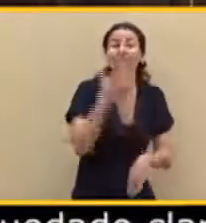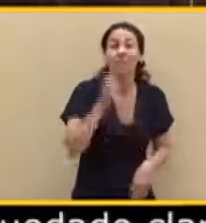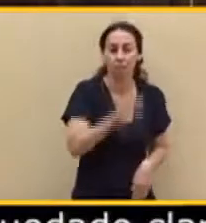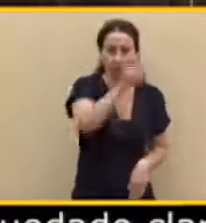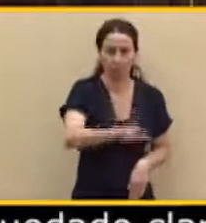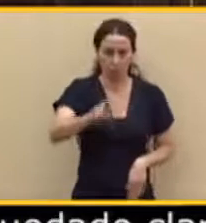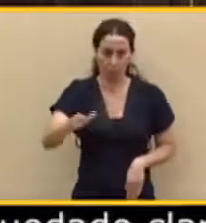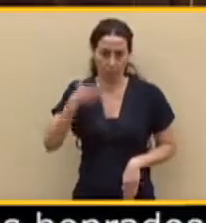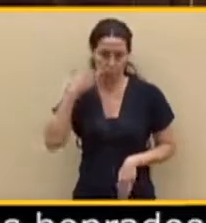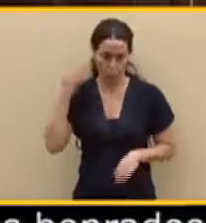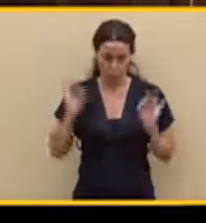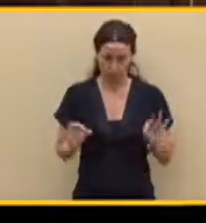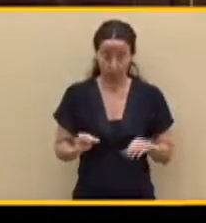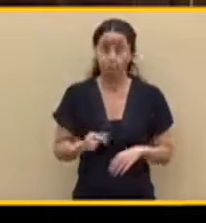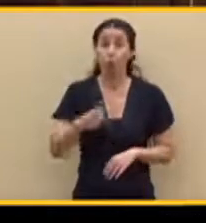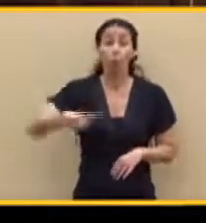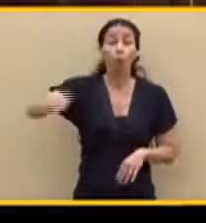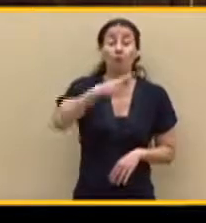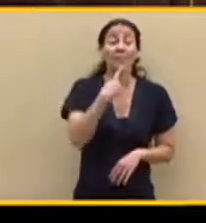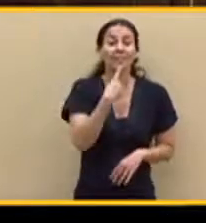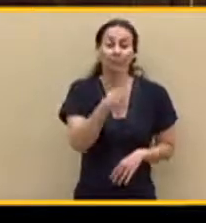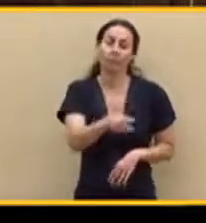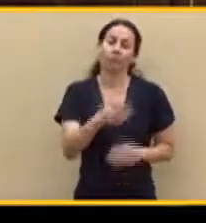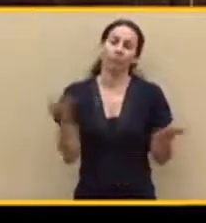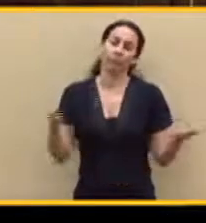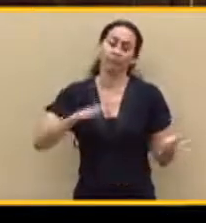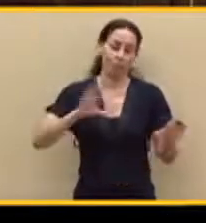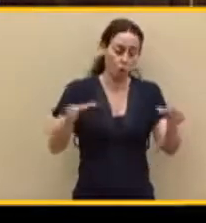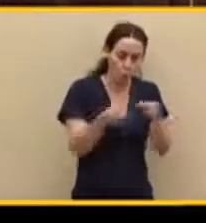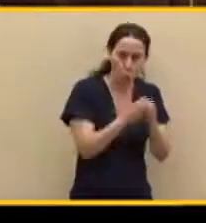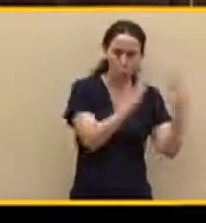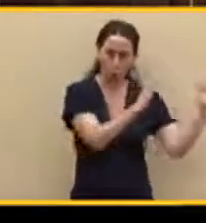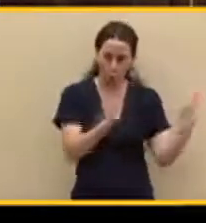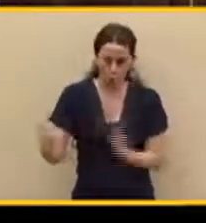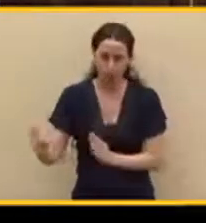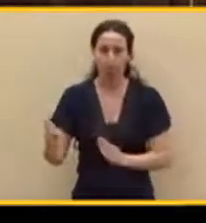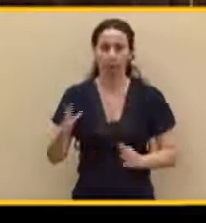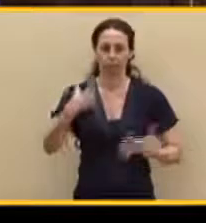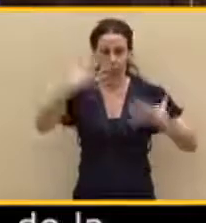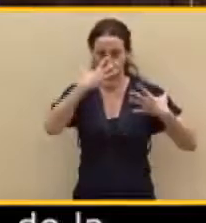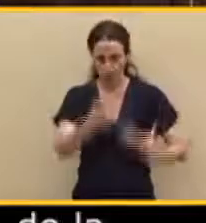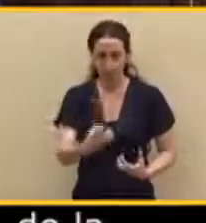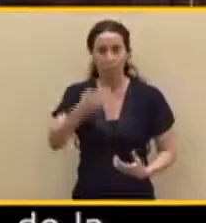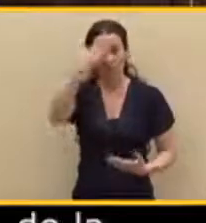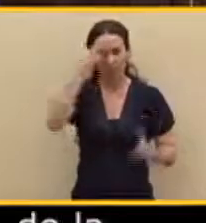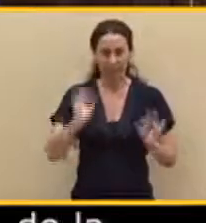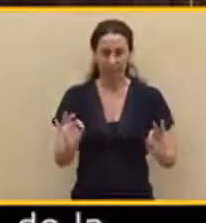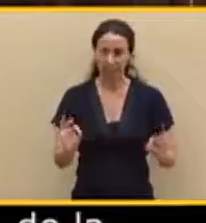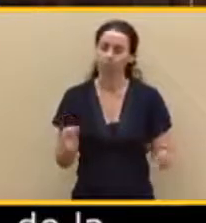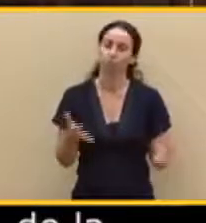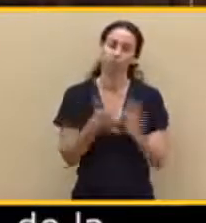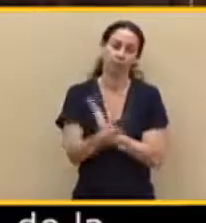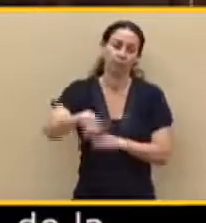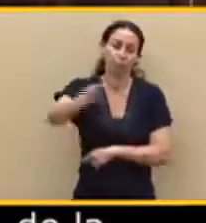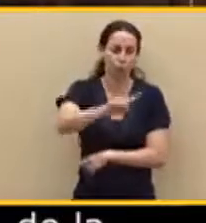señorías. Dicen ustedes que son el partido del orden, de la seriedad y de lo sensato, pero han regularizado, señorías, las finanzas ilegales de